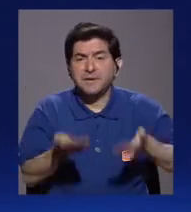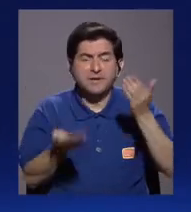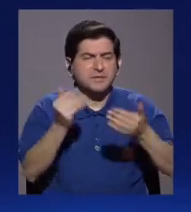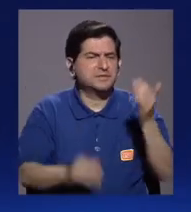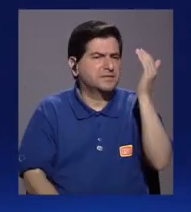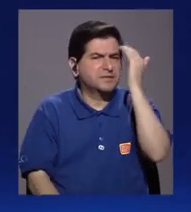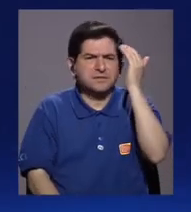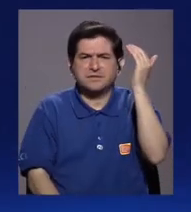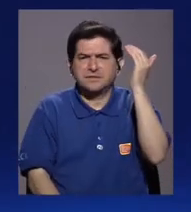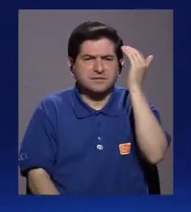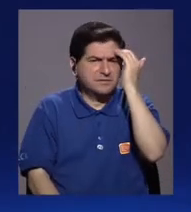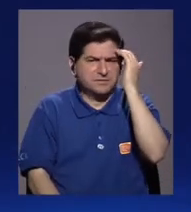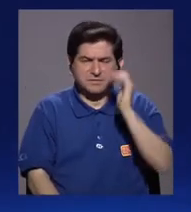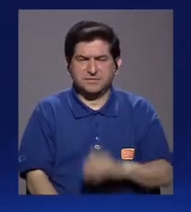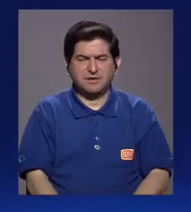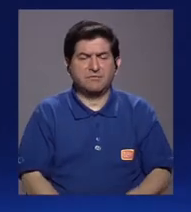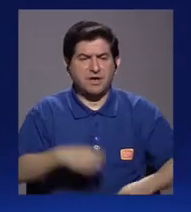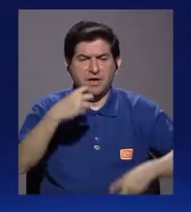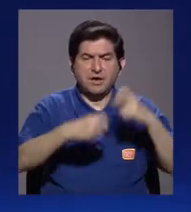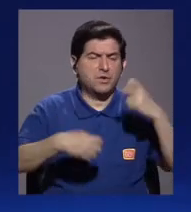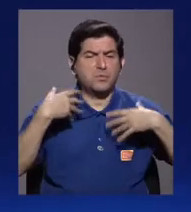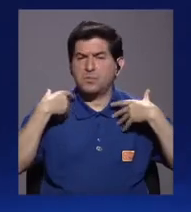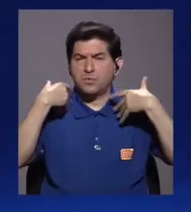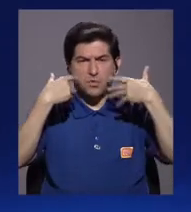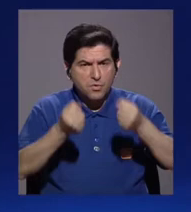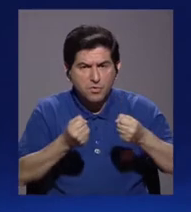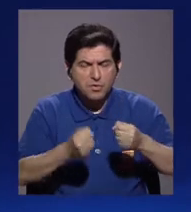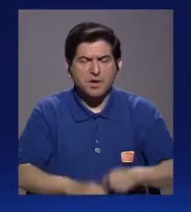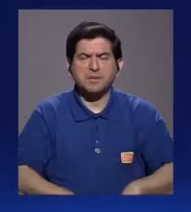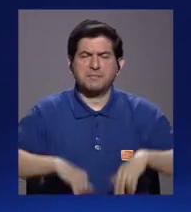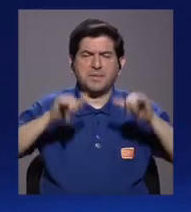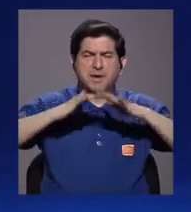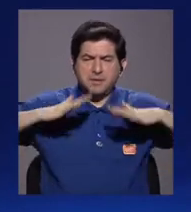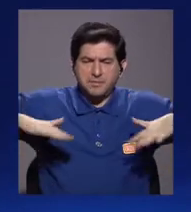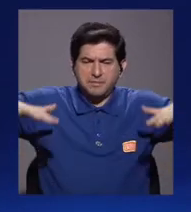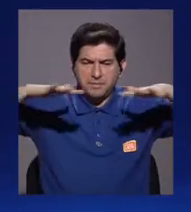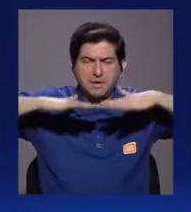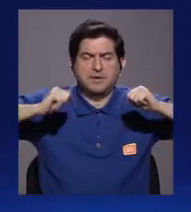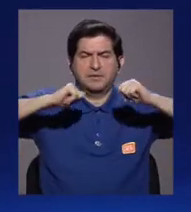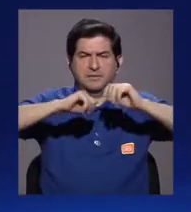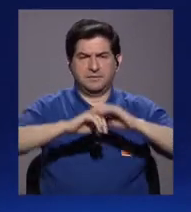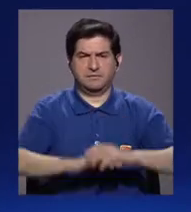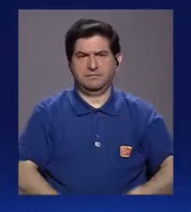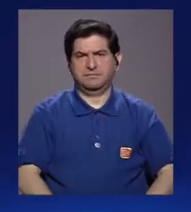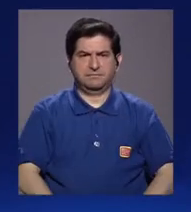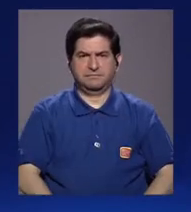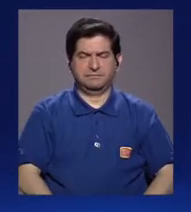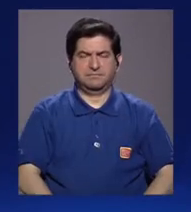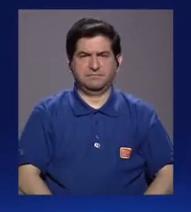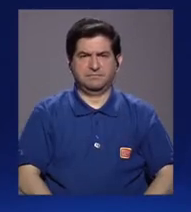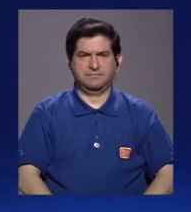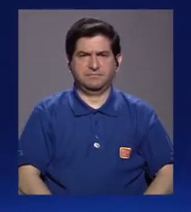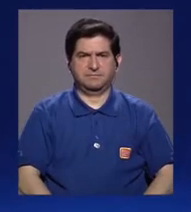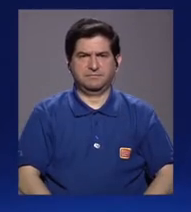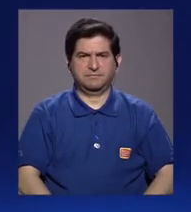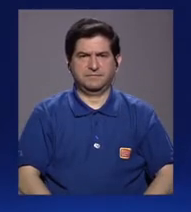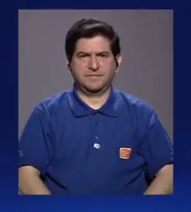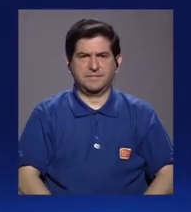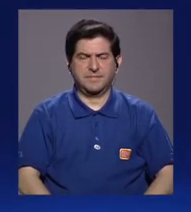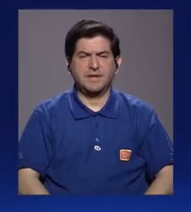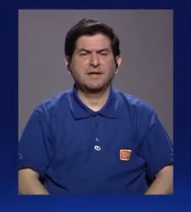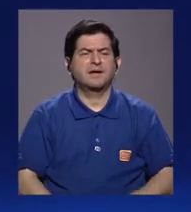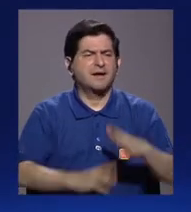puede ser que no sepan mucho sobre problemas de salud de sostenibilidad del ambiente entonces voy